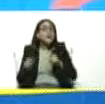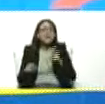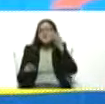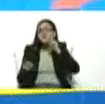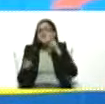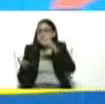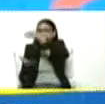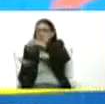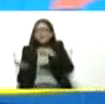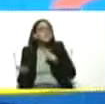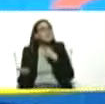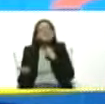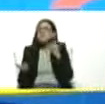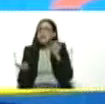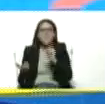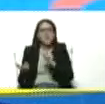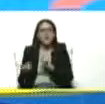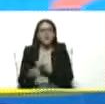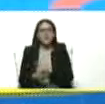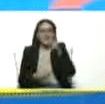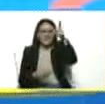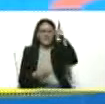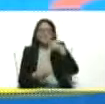¿A quién no le gusta?